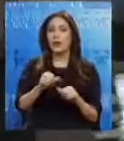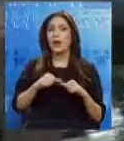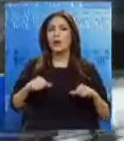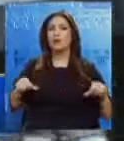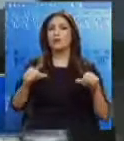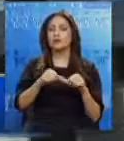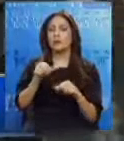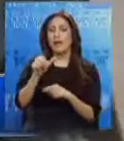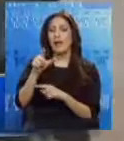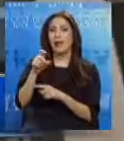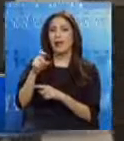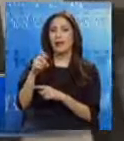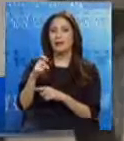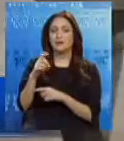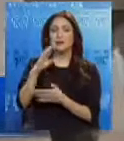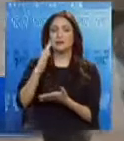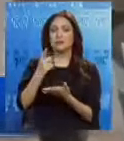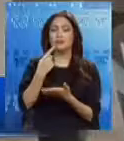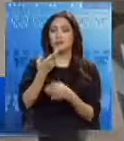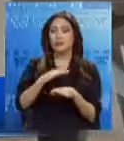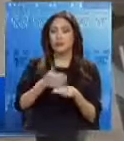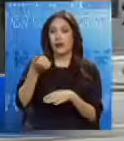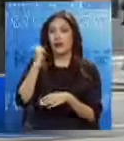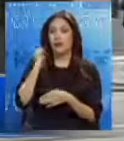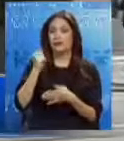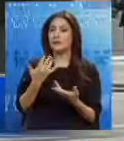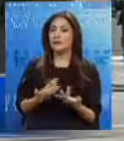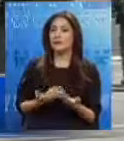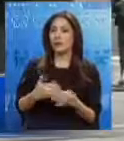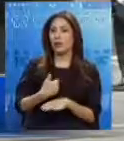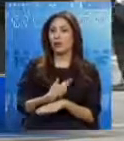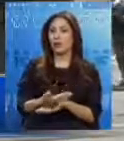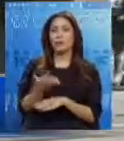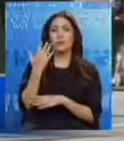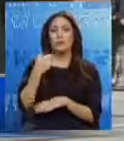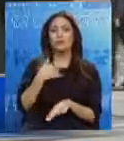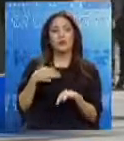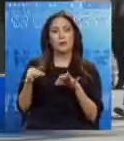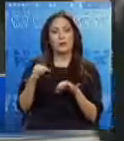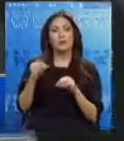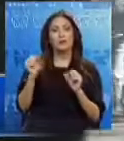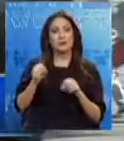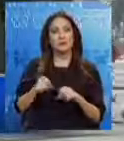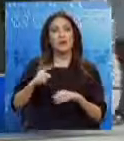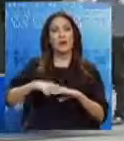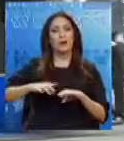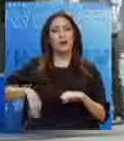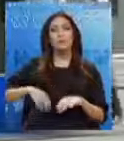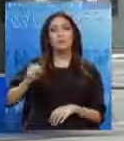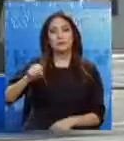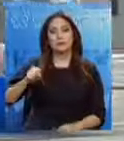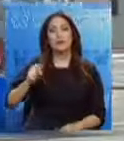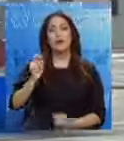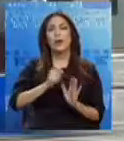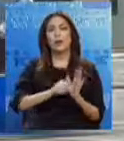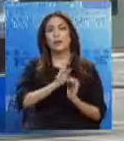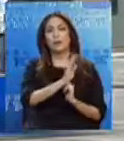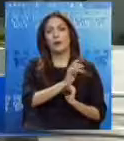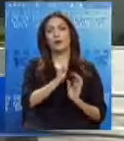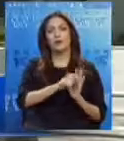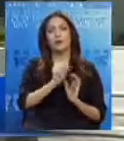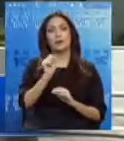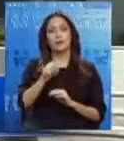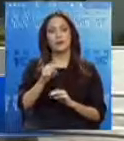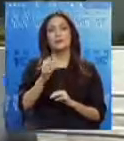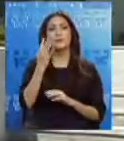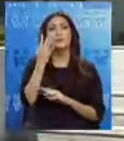de Alex B., que debía celebrarse ayer. La entidad explicó que si bien existió un retraso por parte del abogado de la Procuraduría,